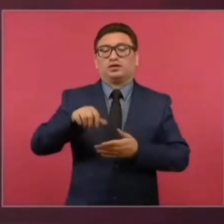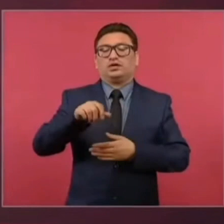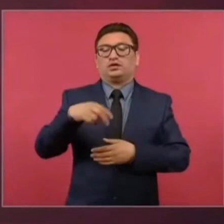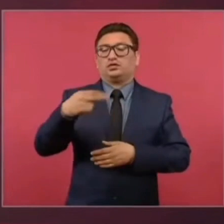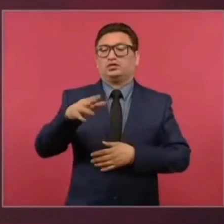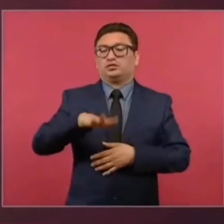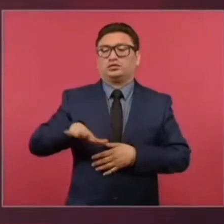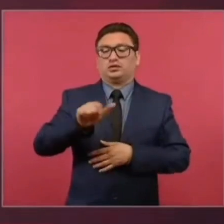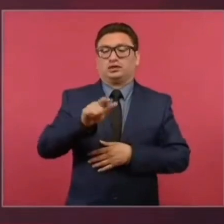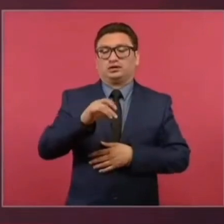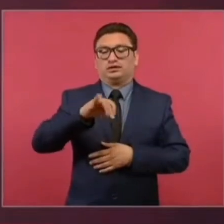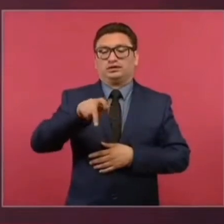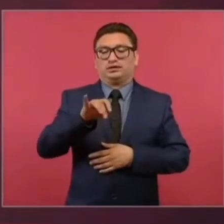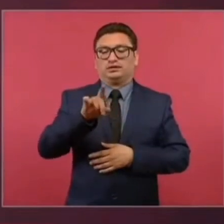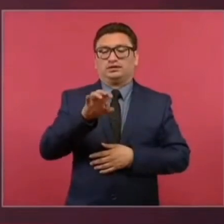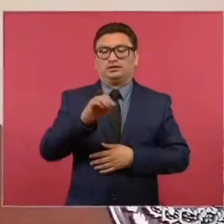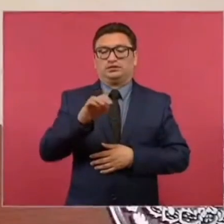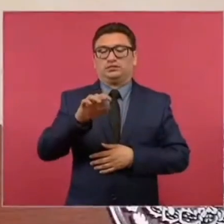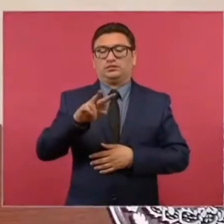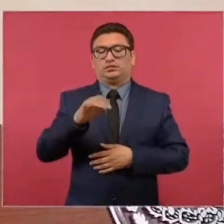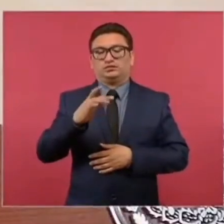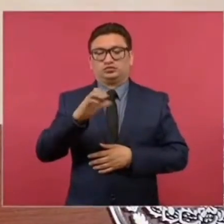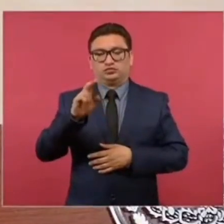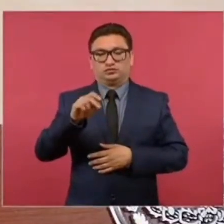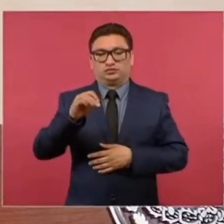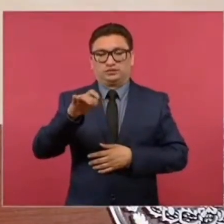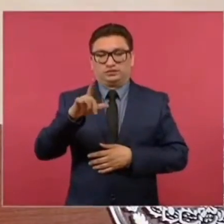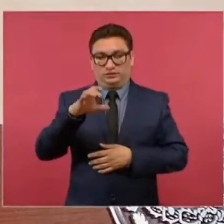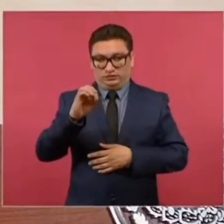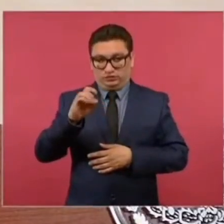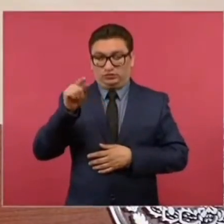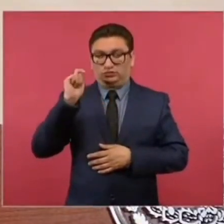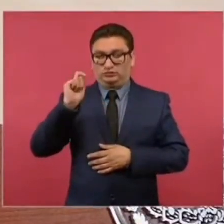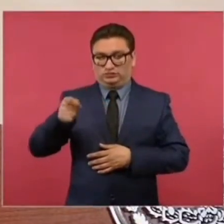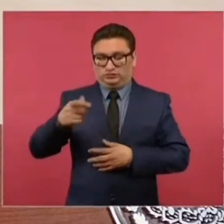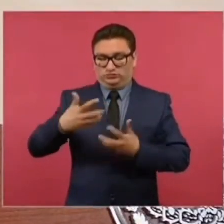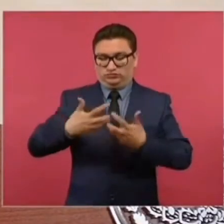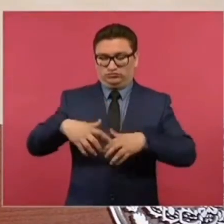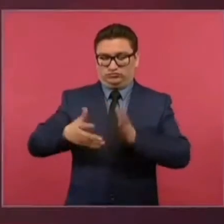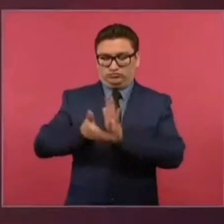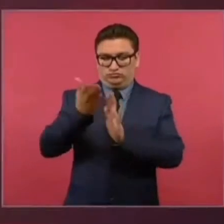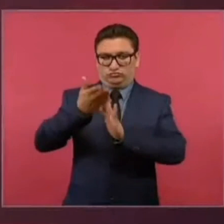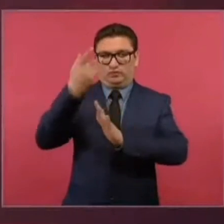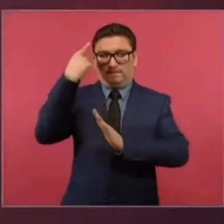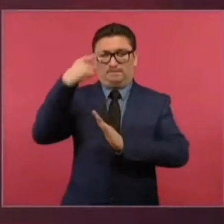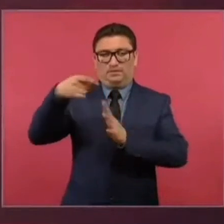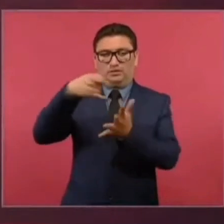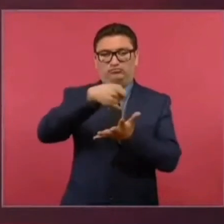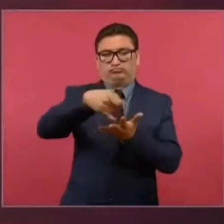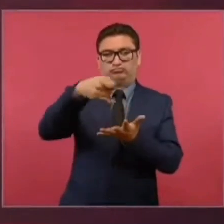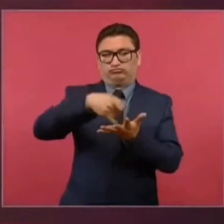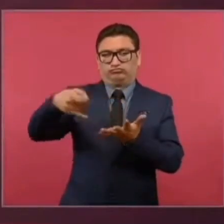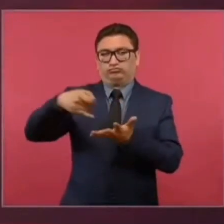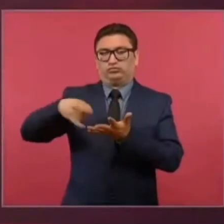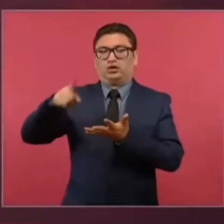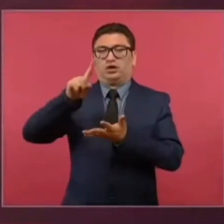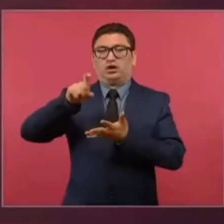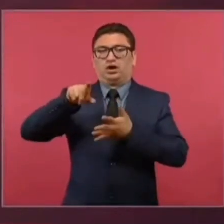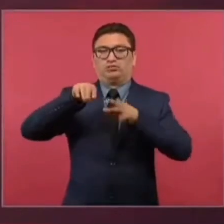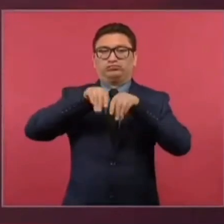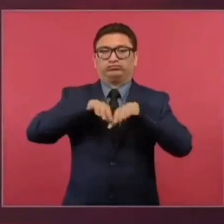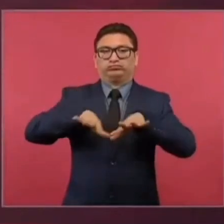Mercado, que es una obra que va a ayudar mucho a los agricultores del norte